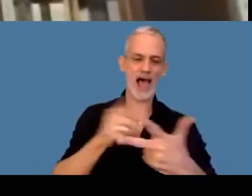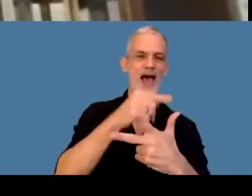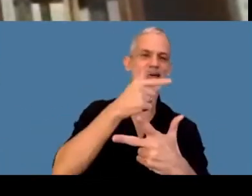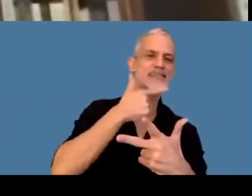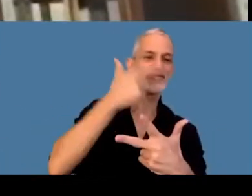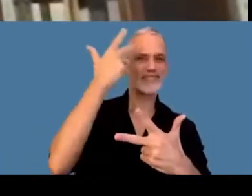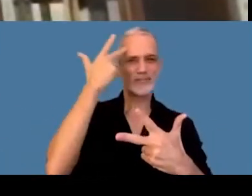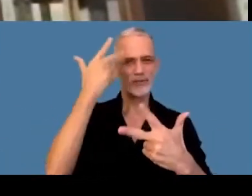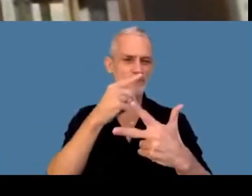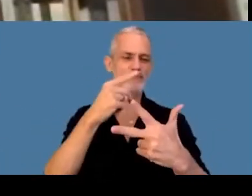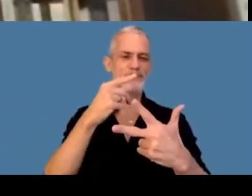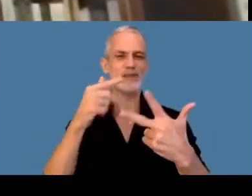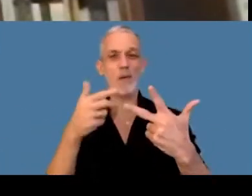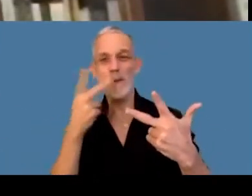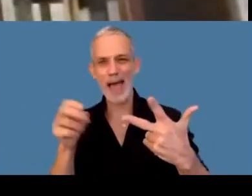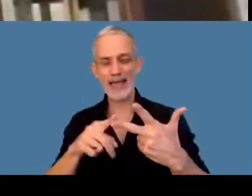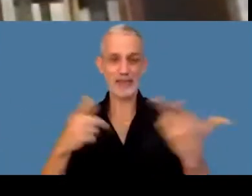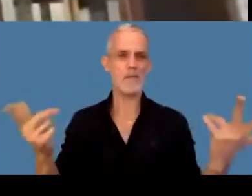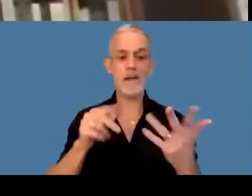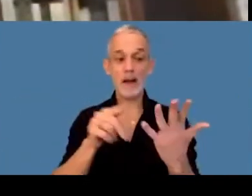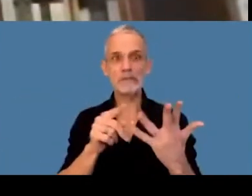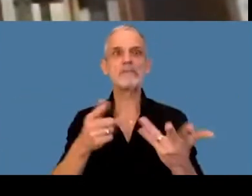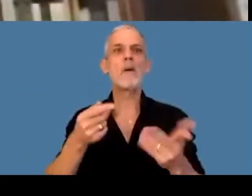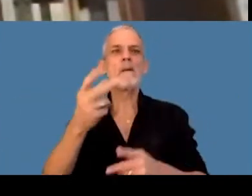cómo terminamos caracterizando al siglo XX.